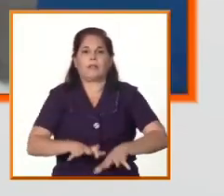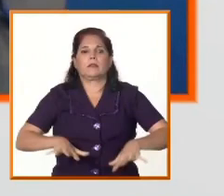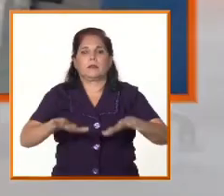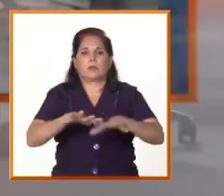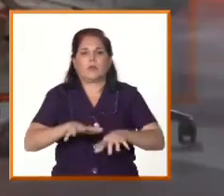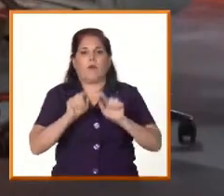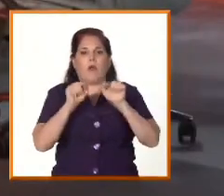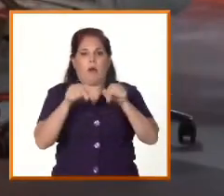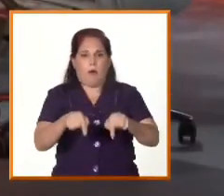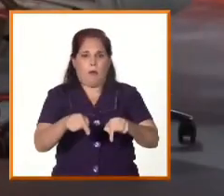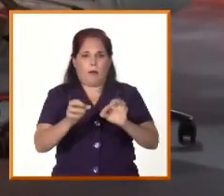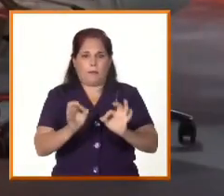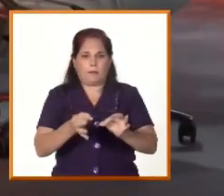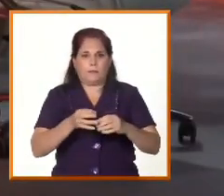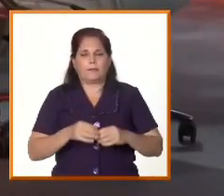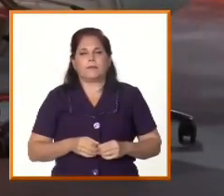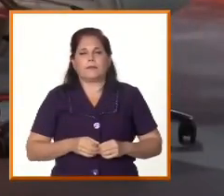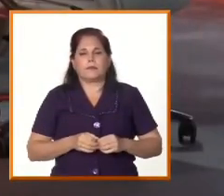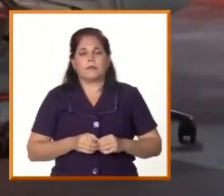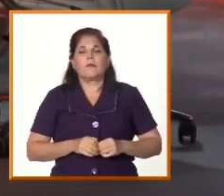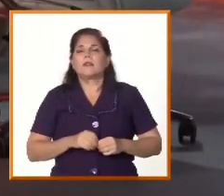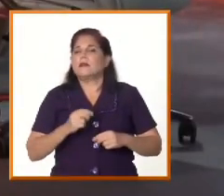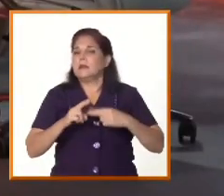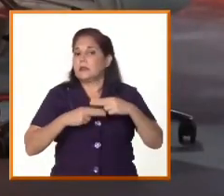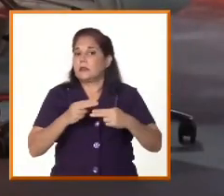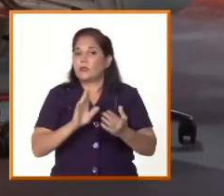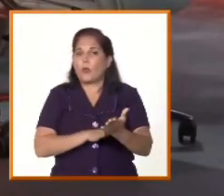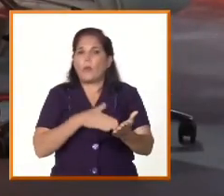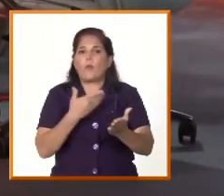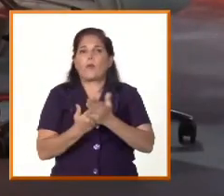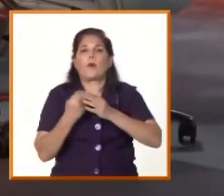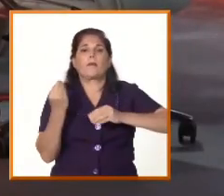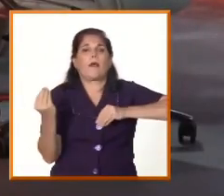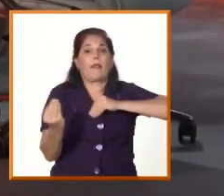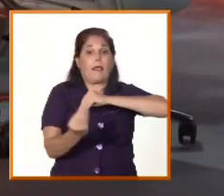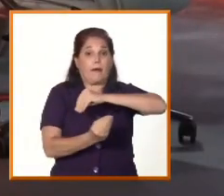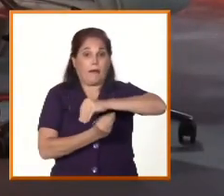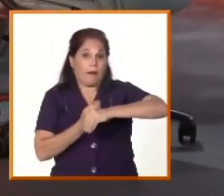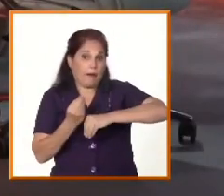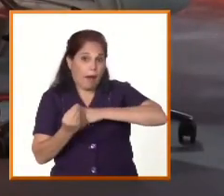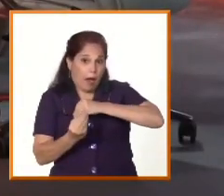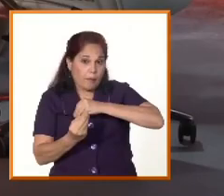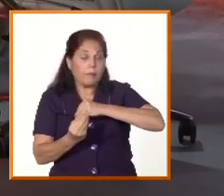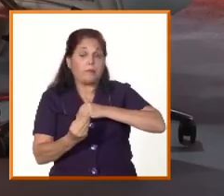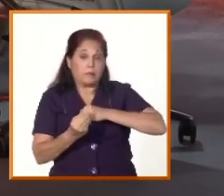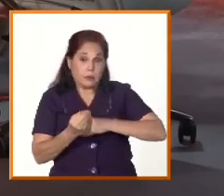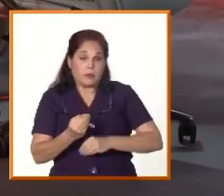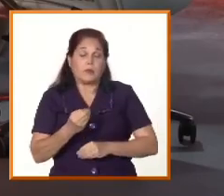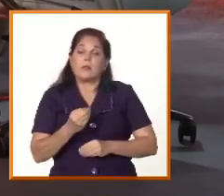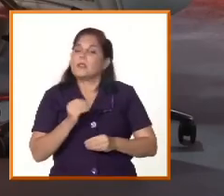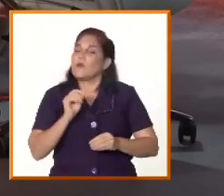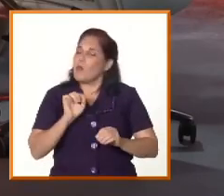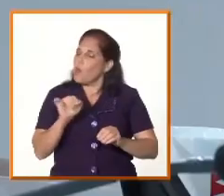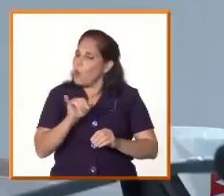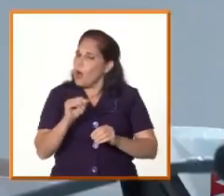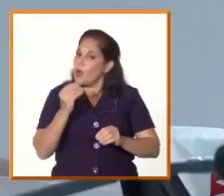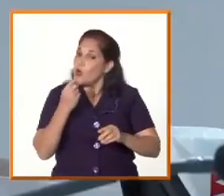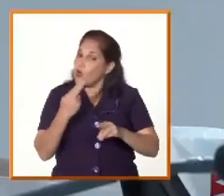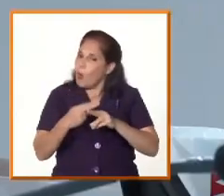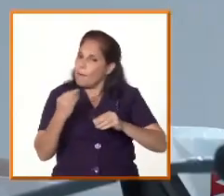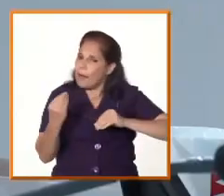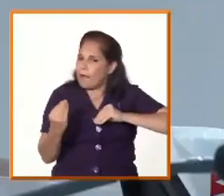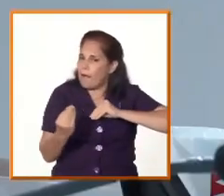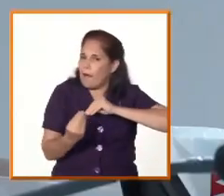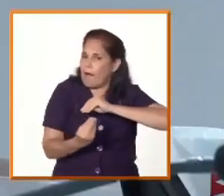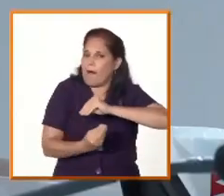en el cual nos encontramos se hizo una propuesta de modificación por eso lo mencionamos es una modificación que hoy